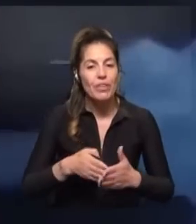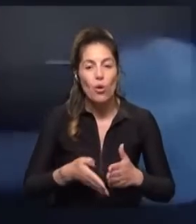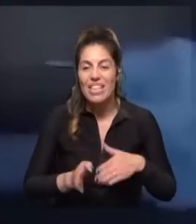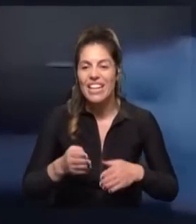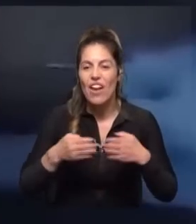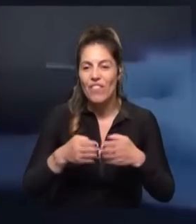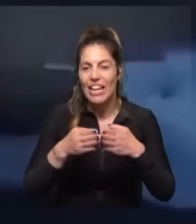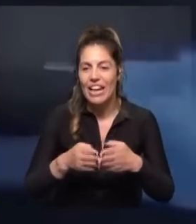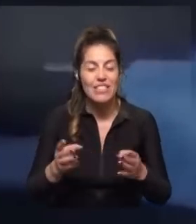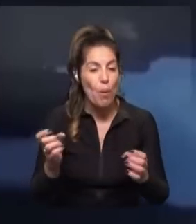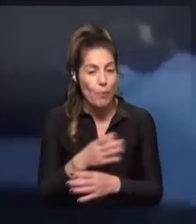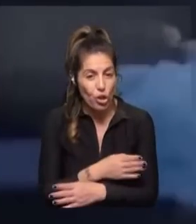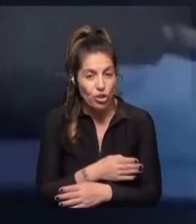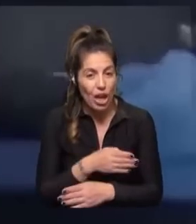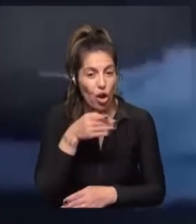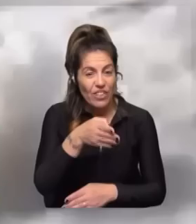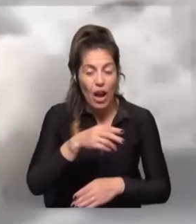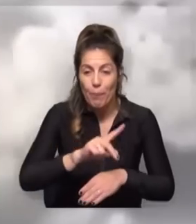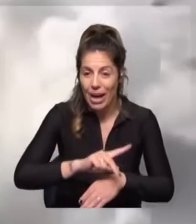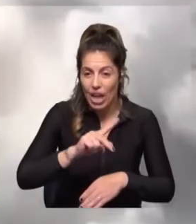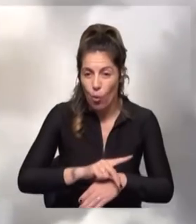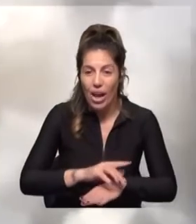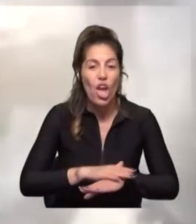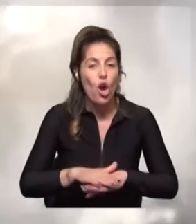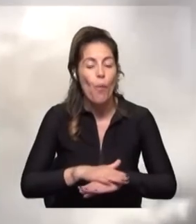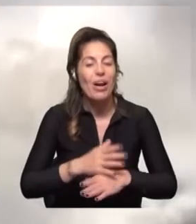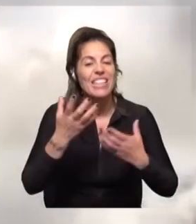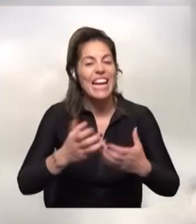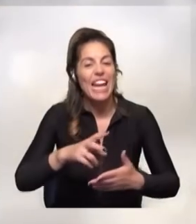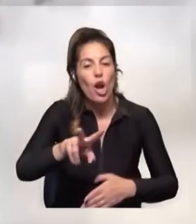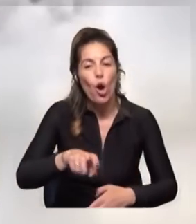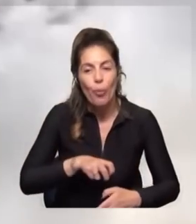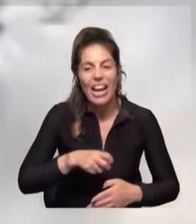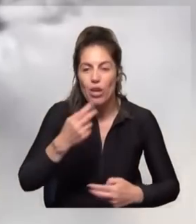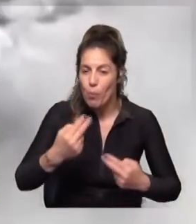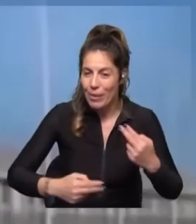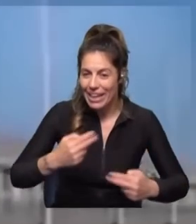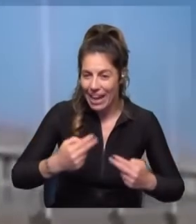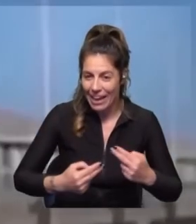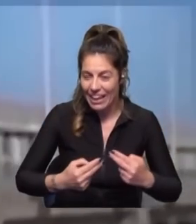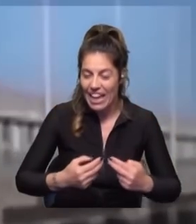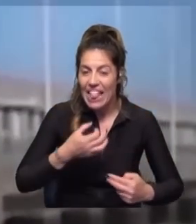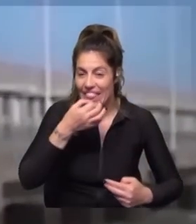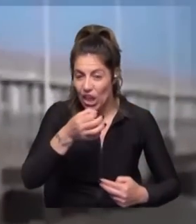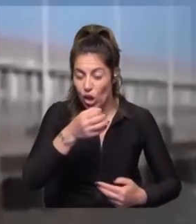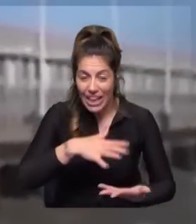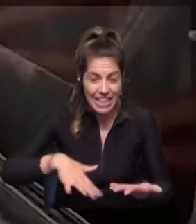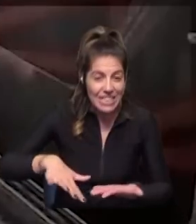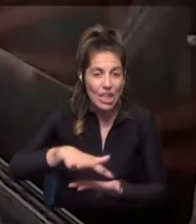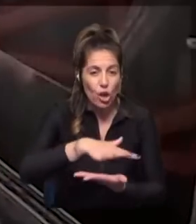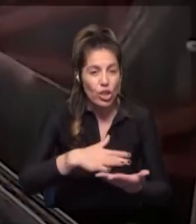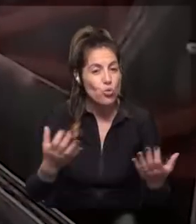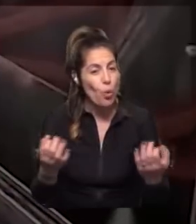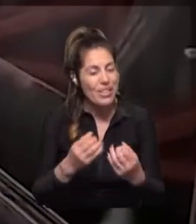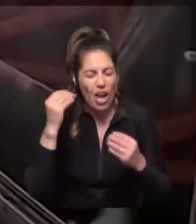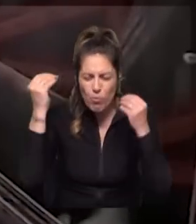cargada y lista para zarpar con rumbo a Paraguay con base en la pretensión del cobro del referido peaje y expresaron en ese contexto su